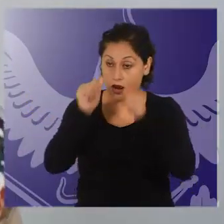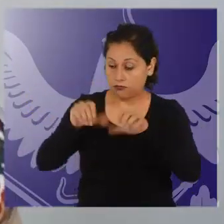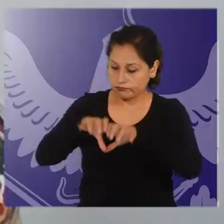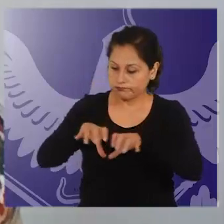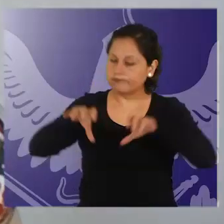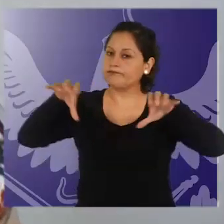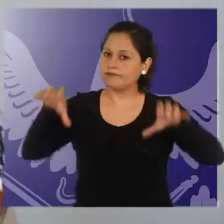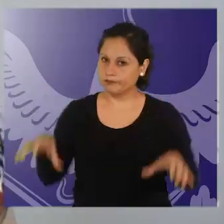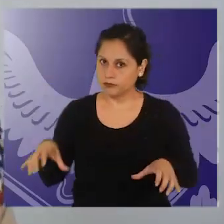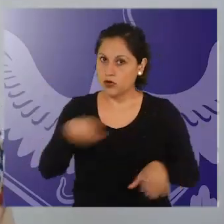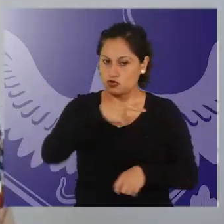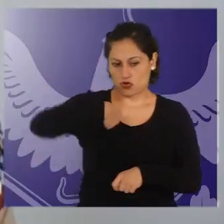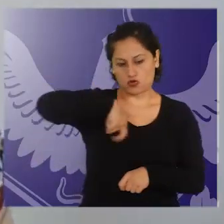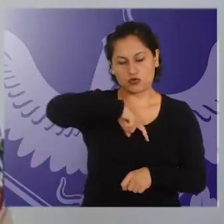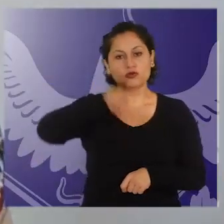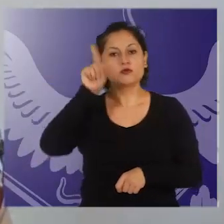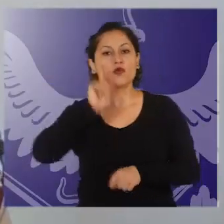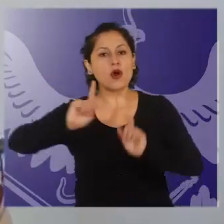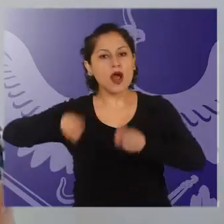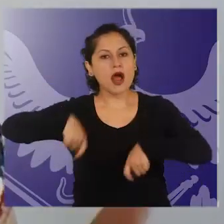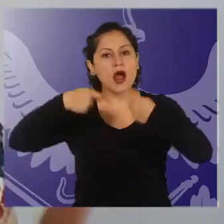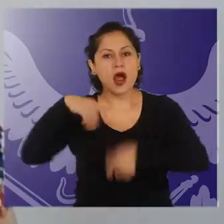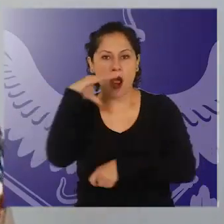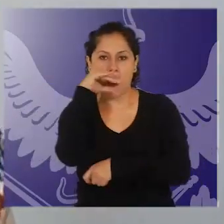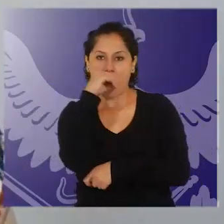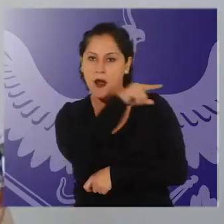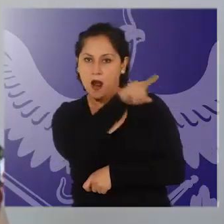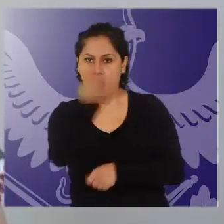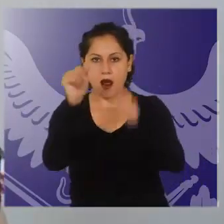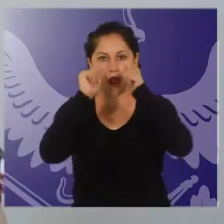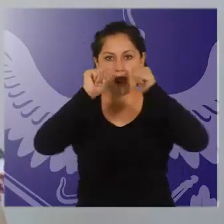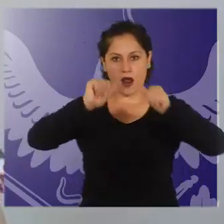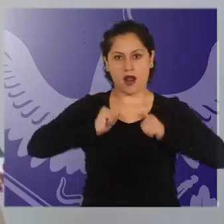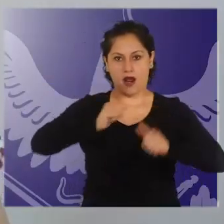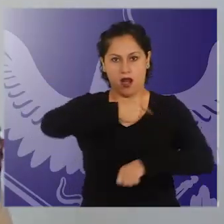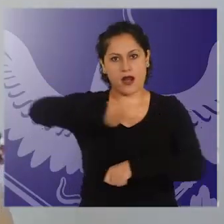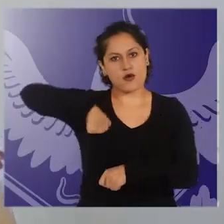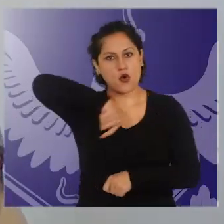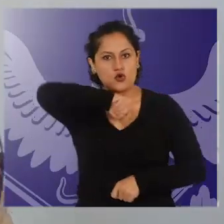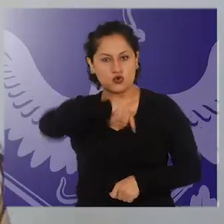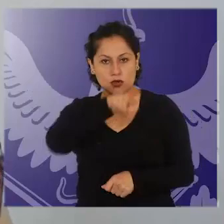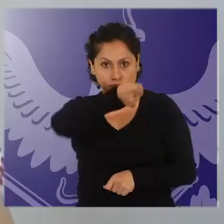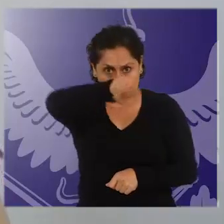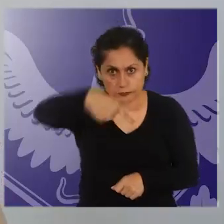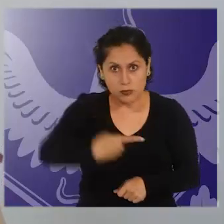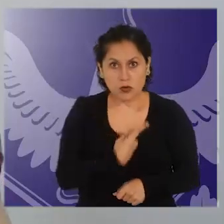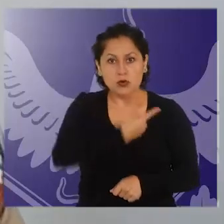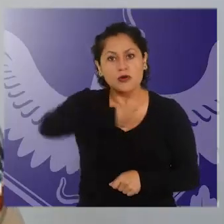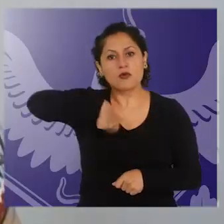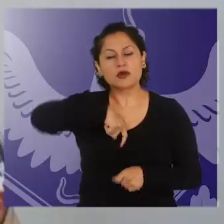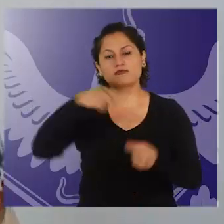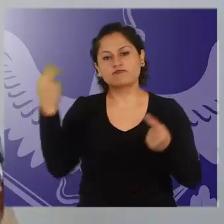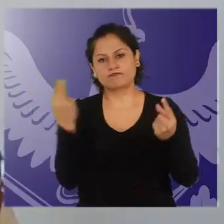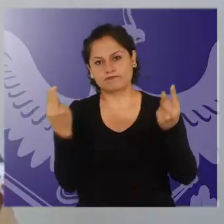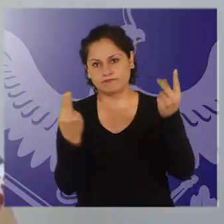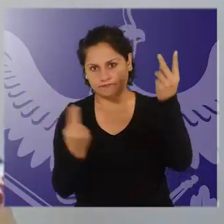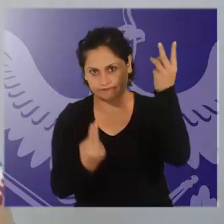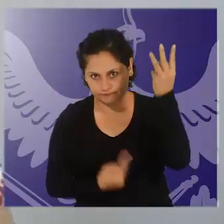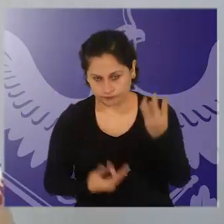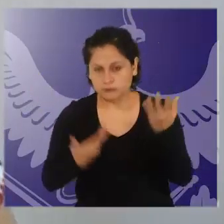Es momento de que las mujeres afromexicanas seamos protagonistas de nuestra propia historia, que se nos pregunte a nosotras qué es